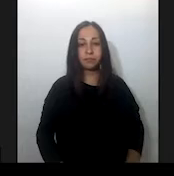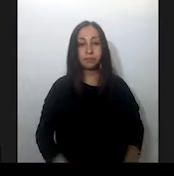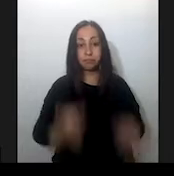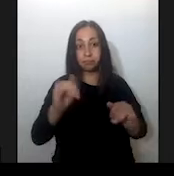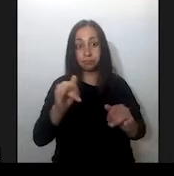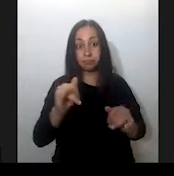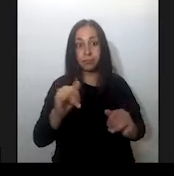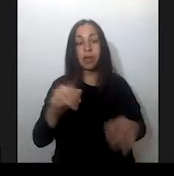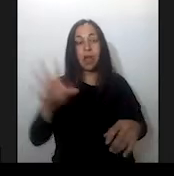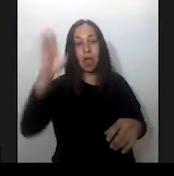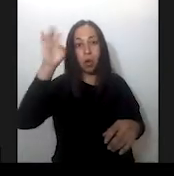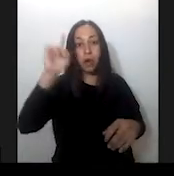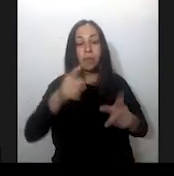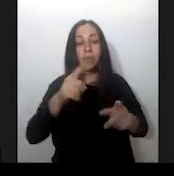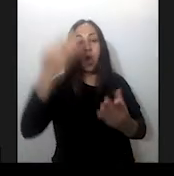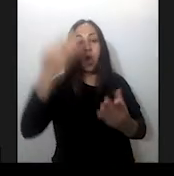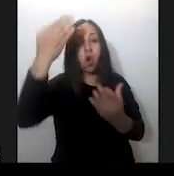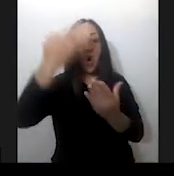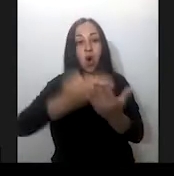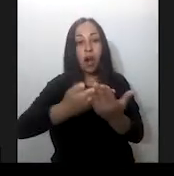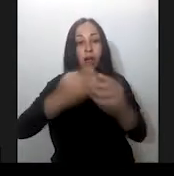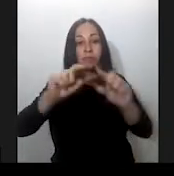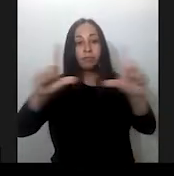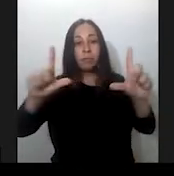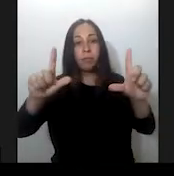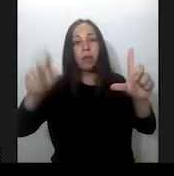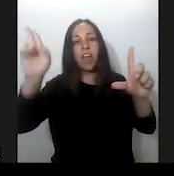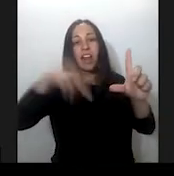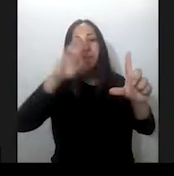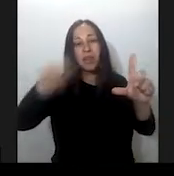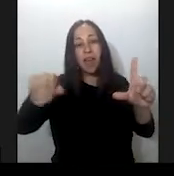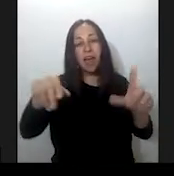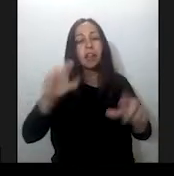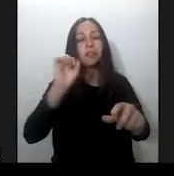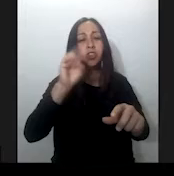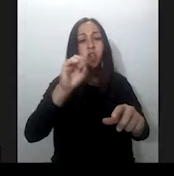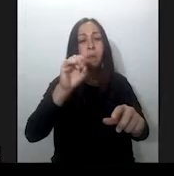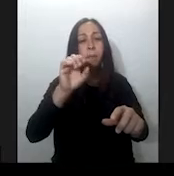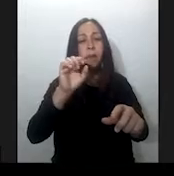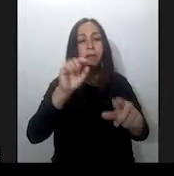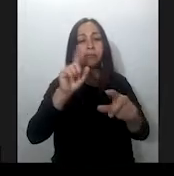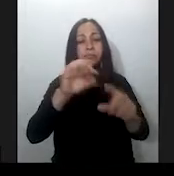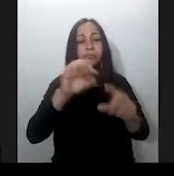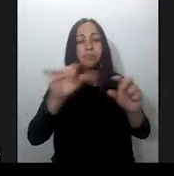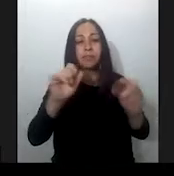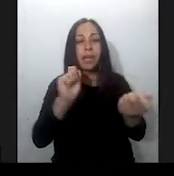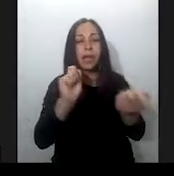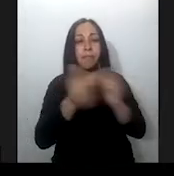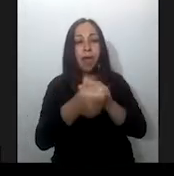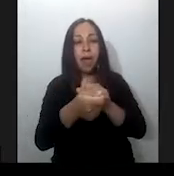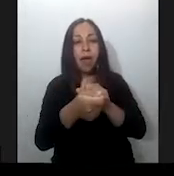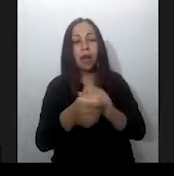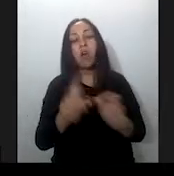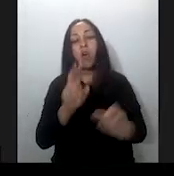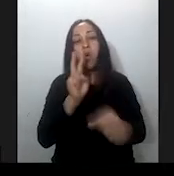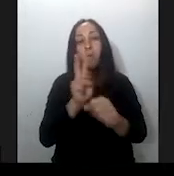¿Sí? Recuerden también que sobre una hoja podemos eliminarla, cambiarle el nombre, podríamos perfectamente proteger una